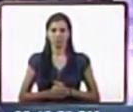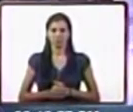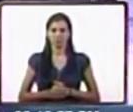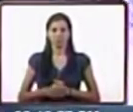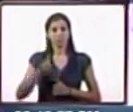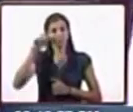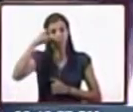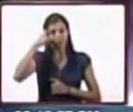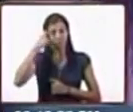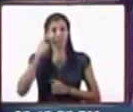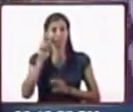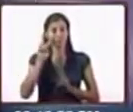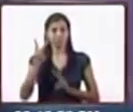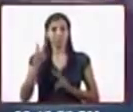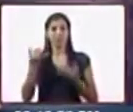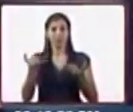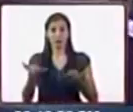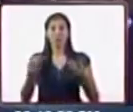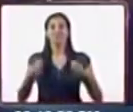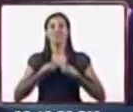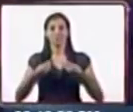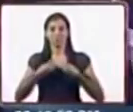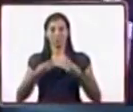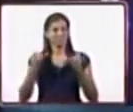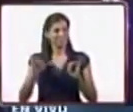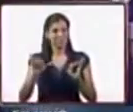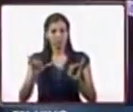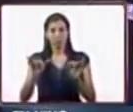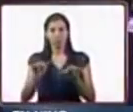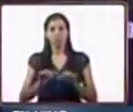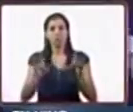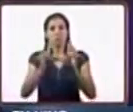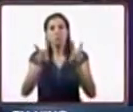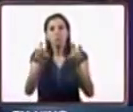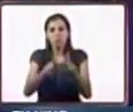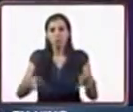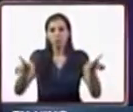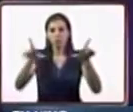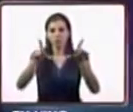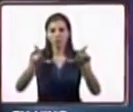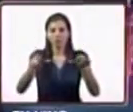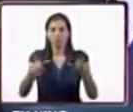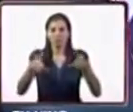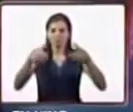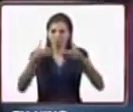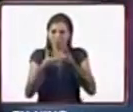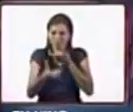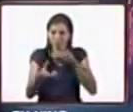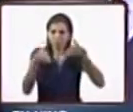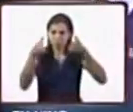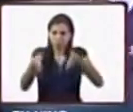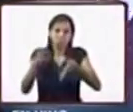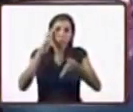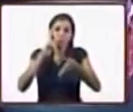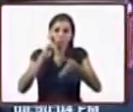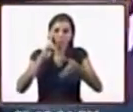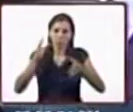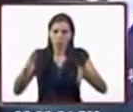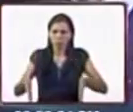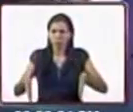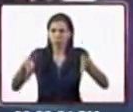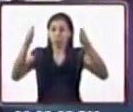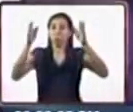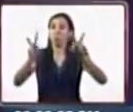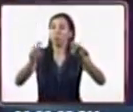Recordamos que estamos transmitiéndoles en vivo y en directo desde las nuevas instalaciones del mausoleo del padre de la patria, el libertador Simón Bolívar,